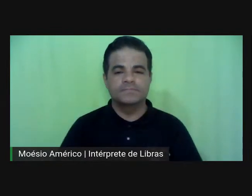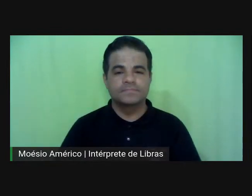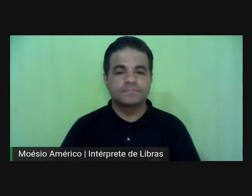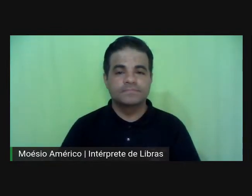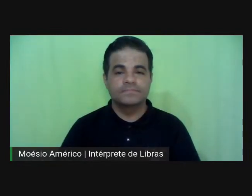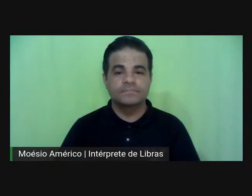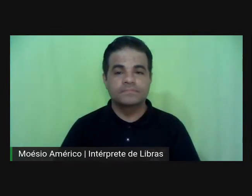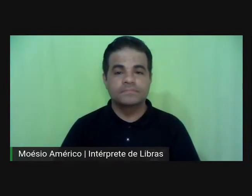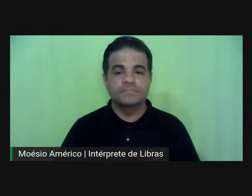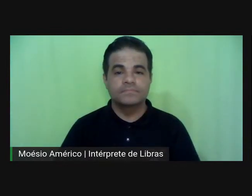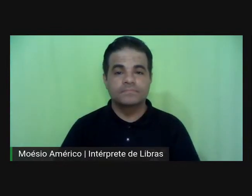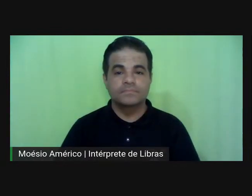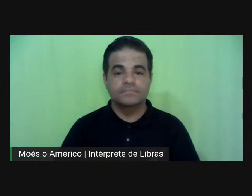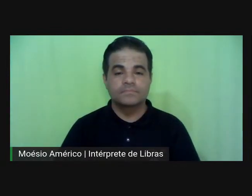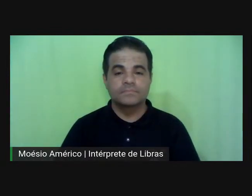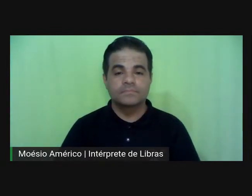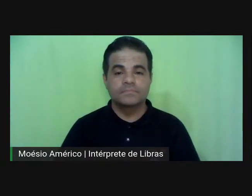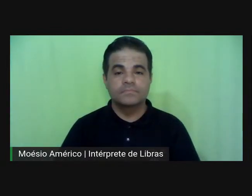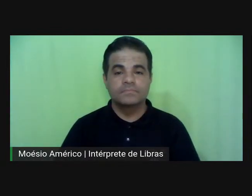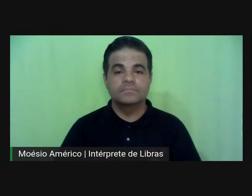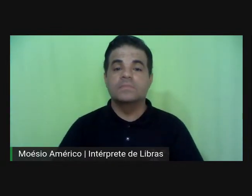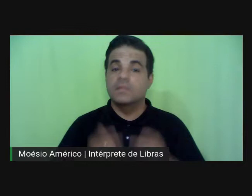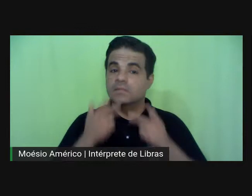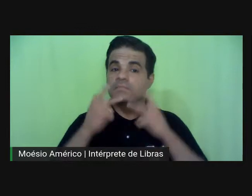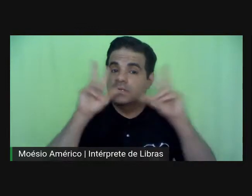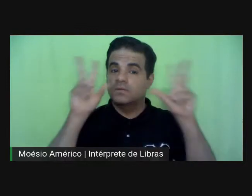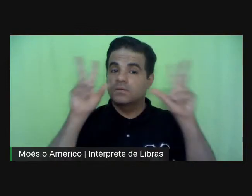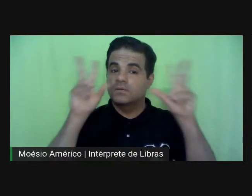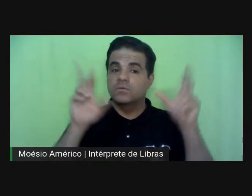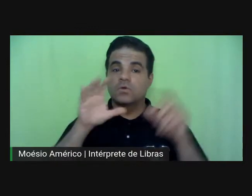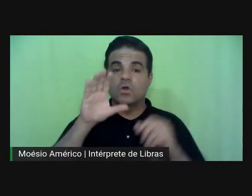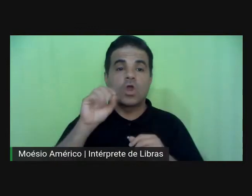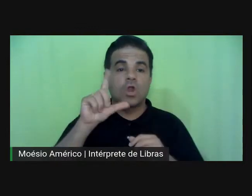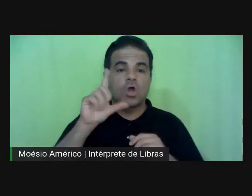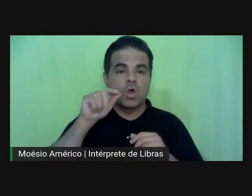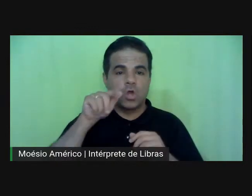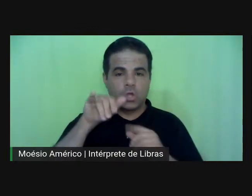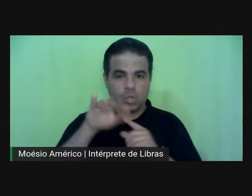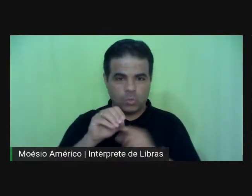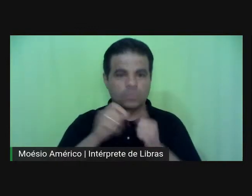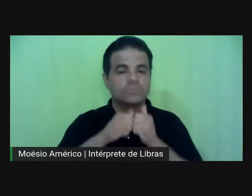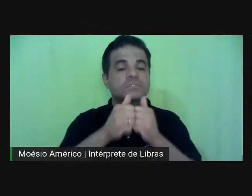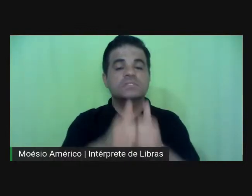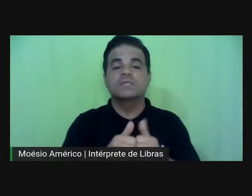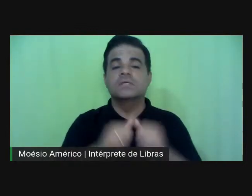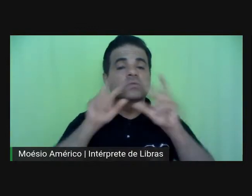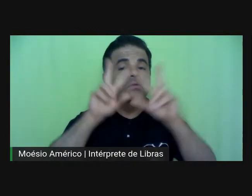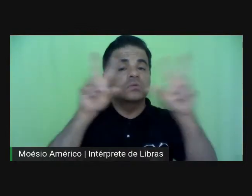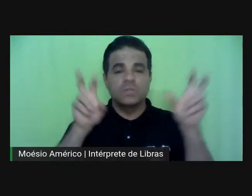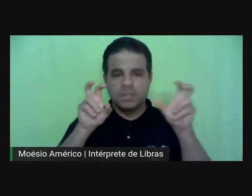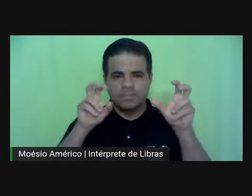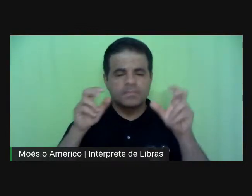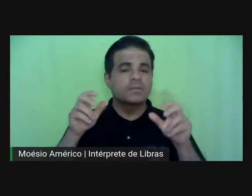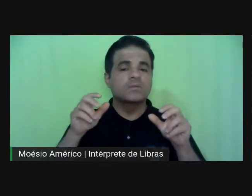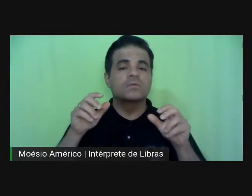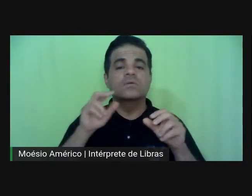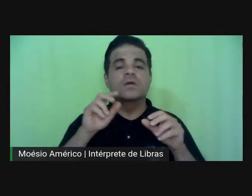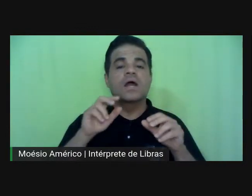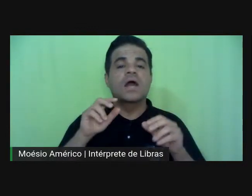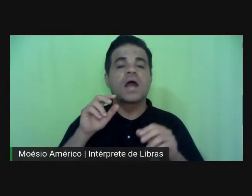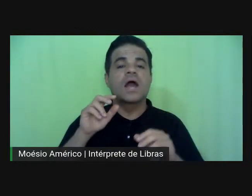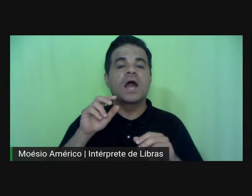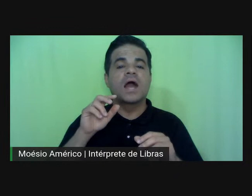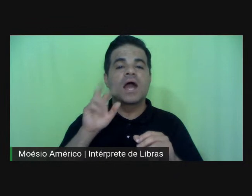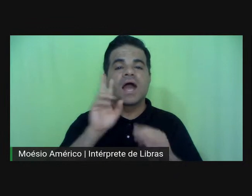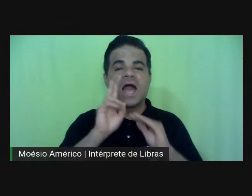seguir con nuestro coloquio no y si nuestro colegio según tal como para en el acción pura y